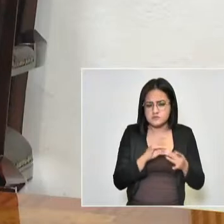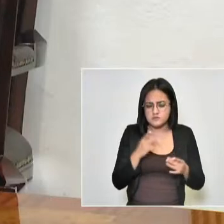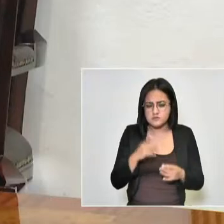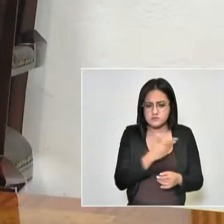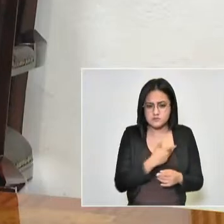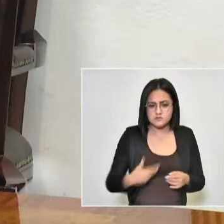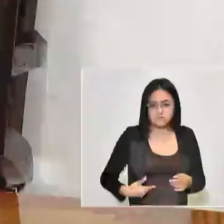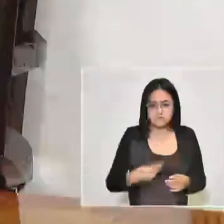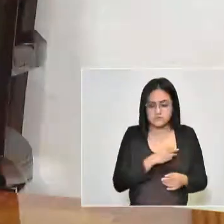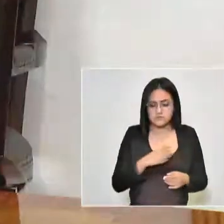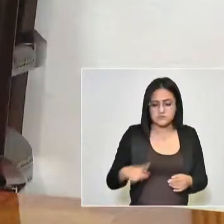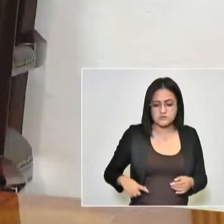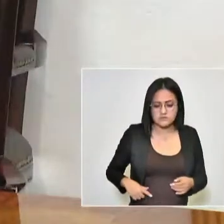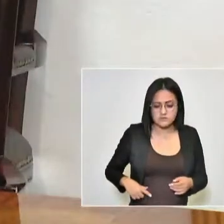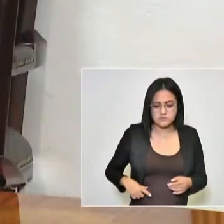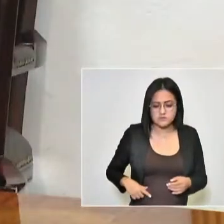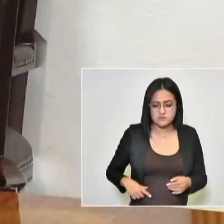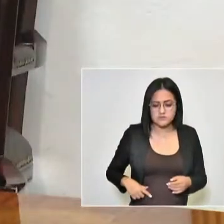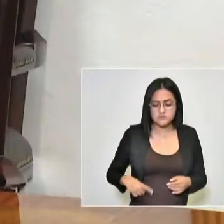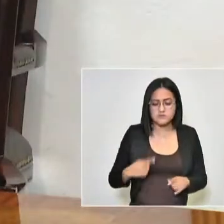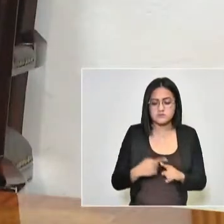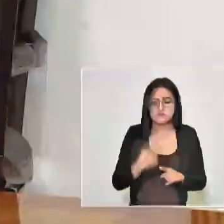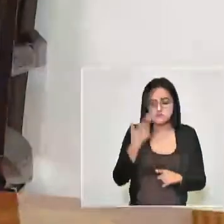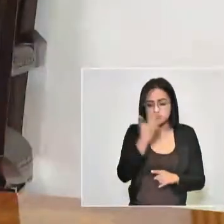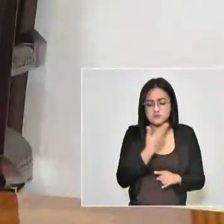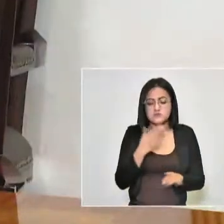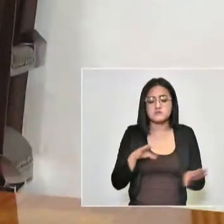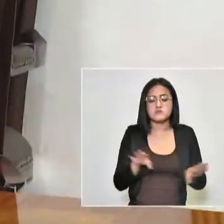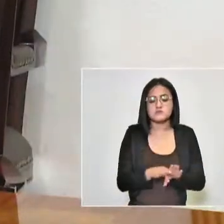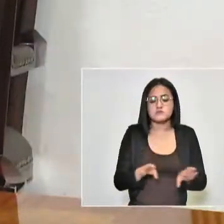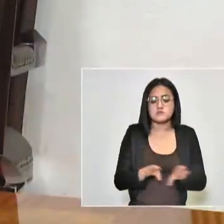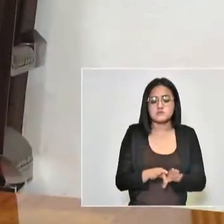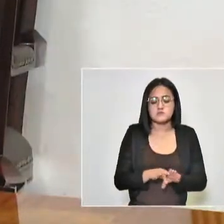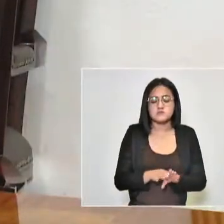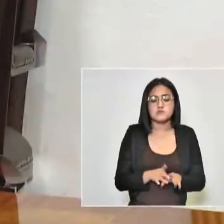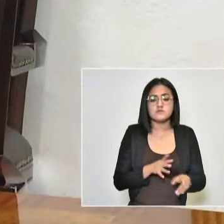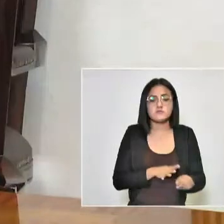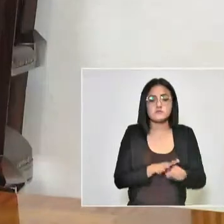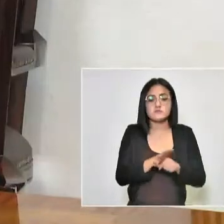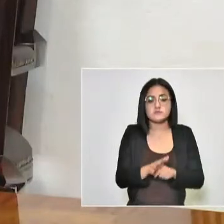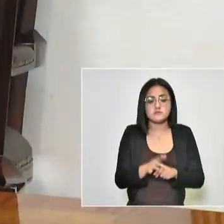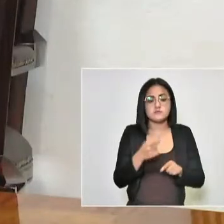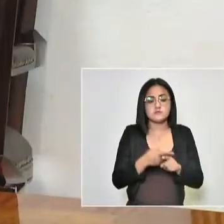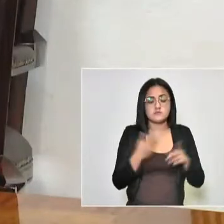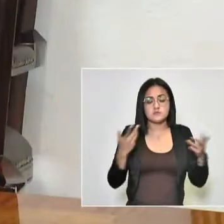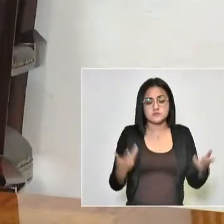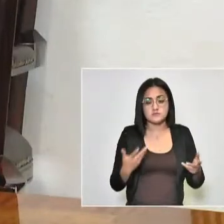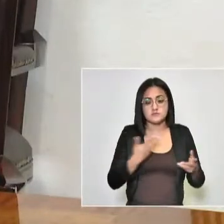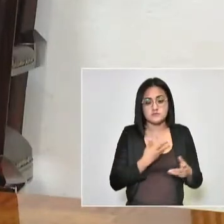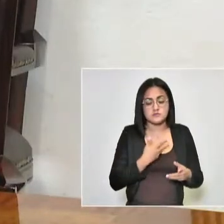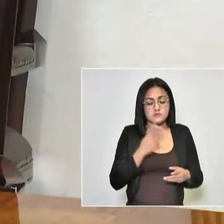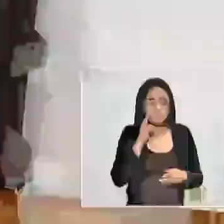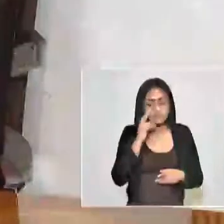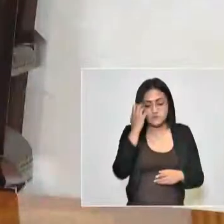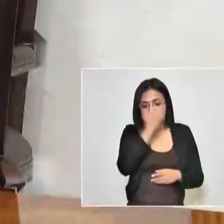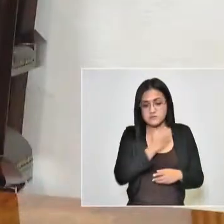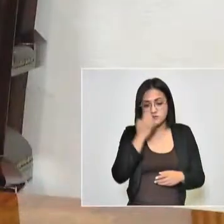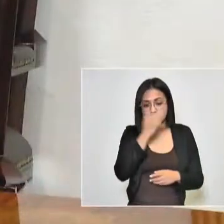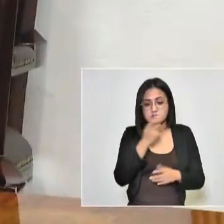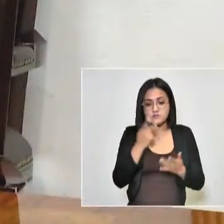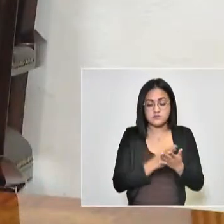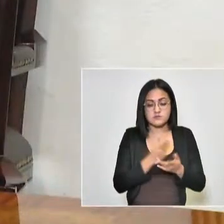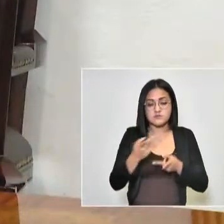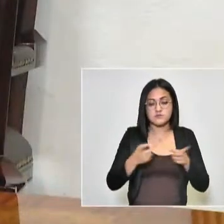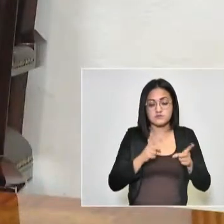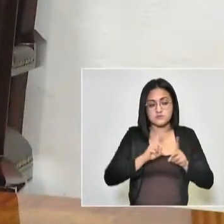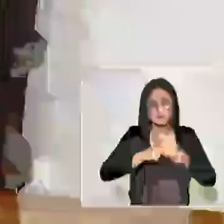presidente municipal a efecto de revisar las condiciones bajo las cuales ellos estarían en condiciones de modificar su plan de